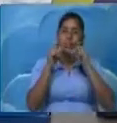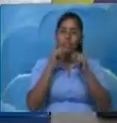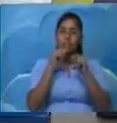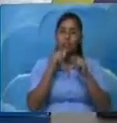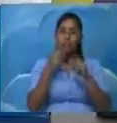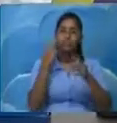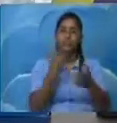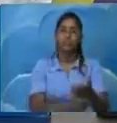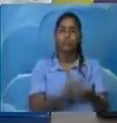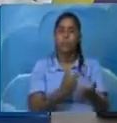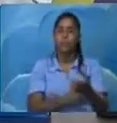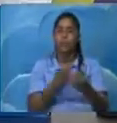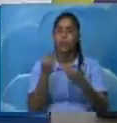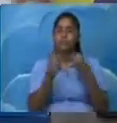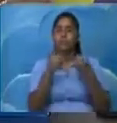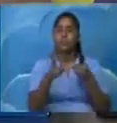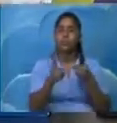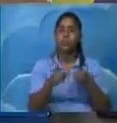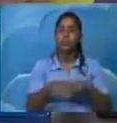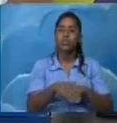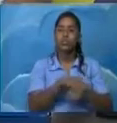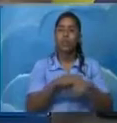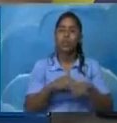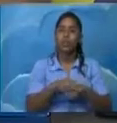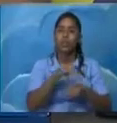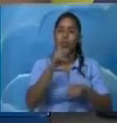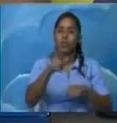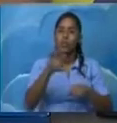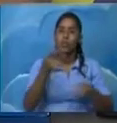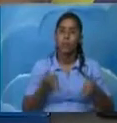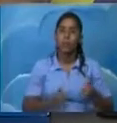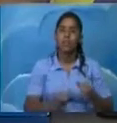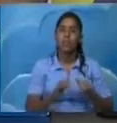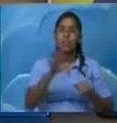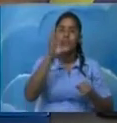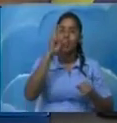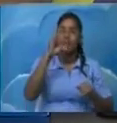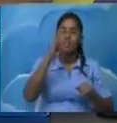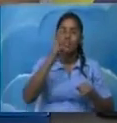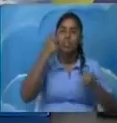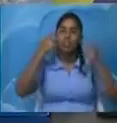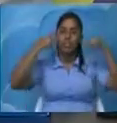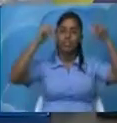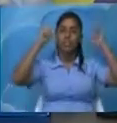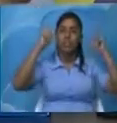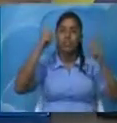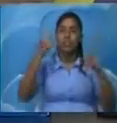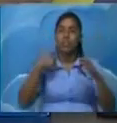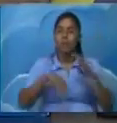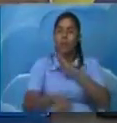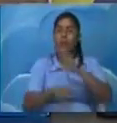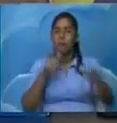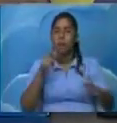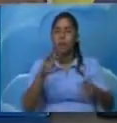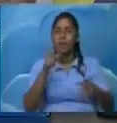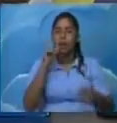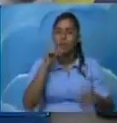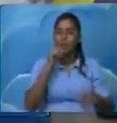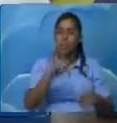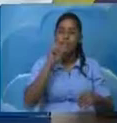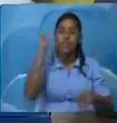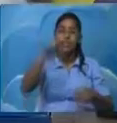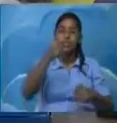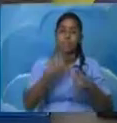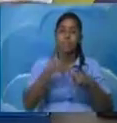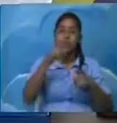cómo usted le perdonó a Maher? Usted le perdonó a Maher 7 chivos que valen más que las gallinas. Sí, pero es